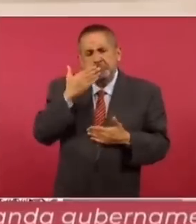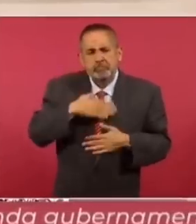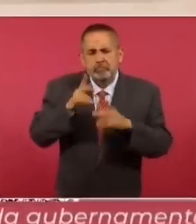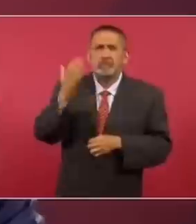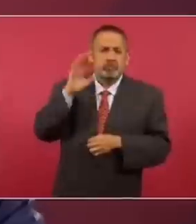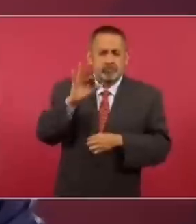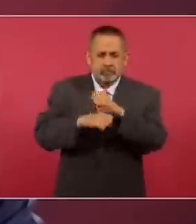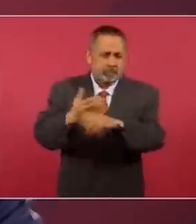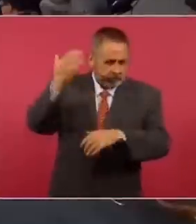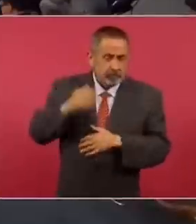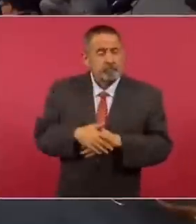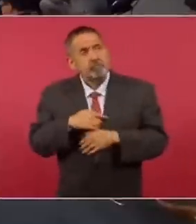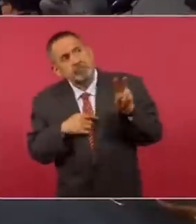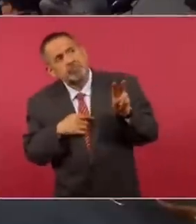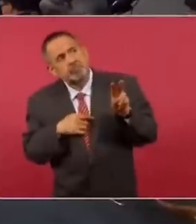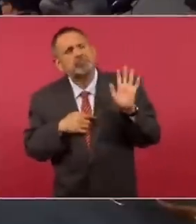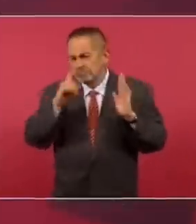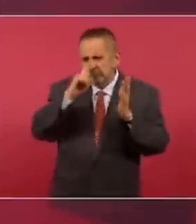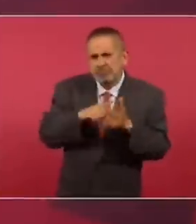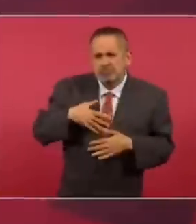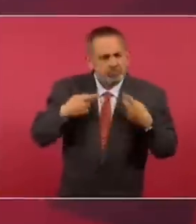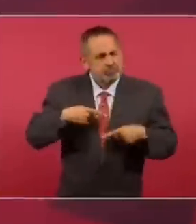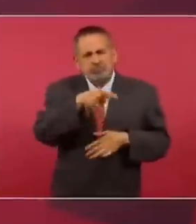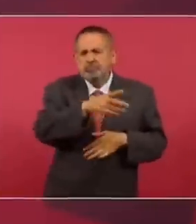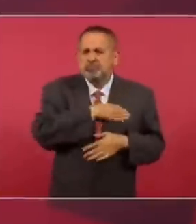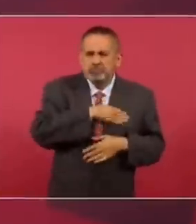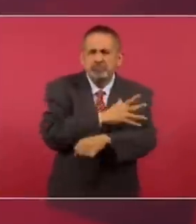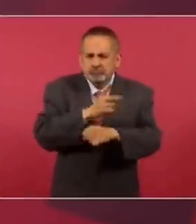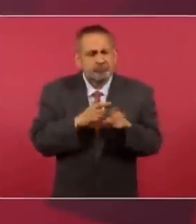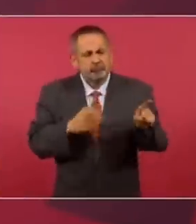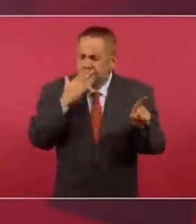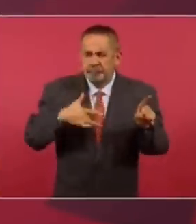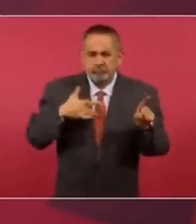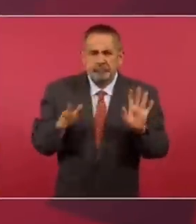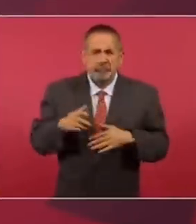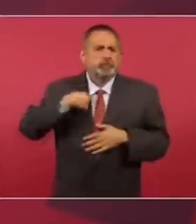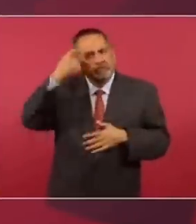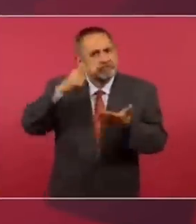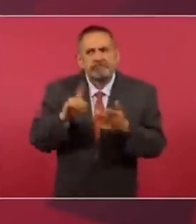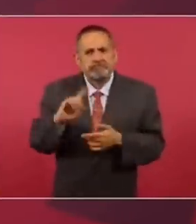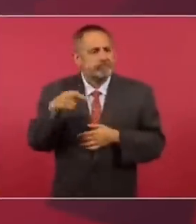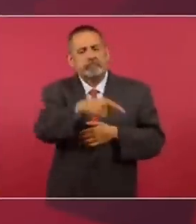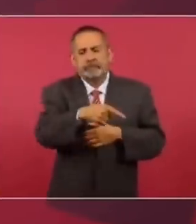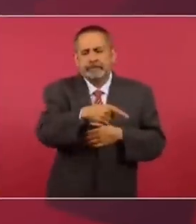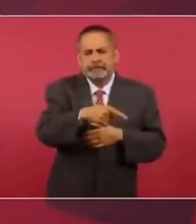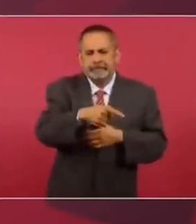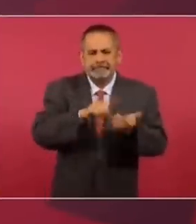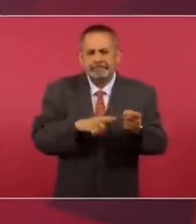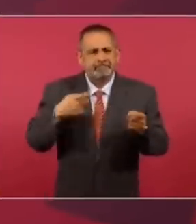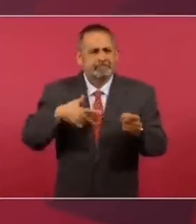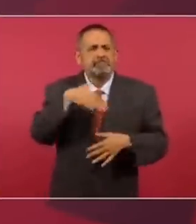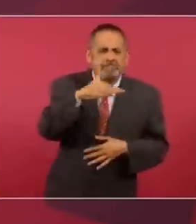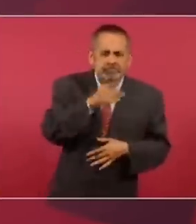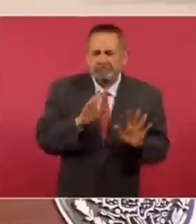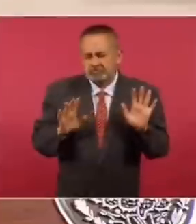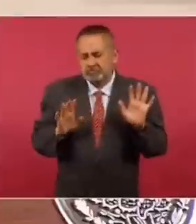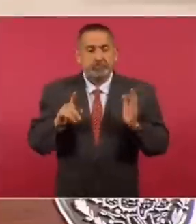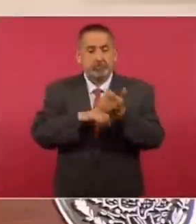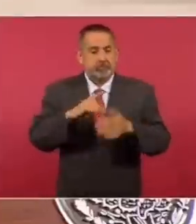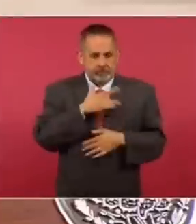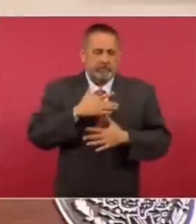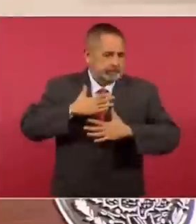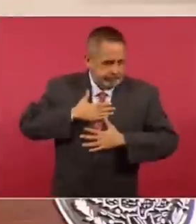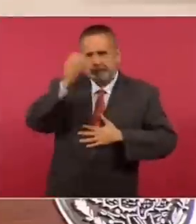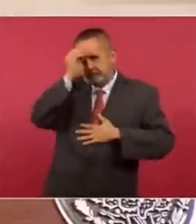Él fue mi jefe y lo considero pues una gente con principios, una gente honesta, no lo considero una persona corrupta. Yo siento que a él,